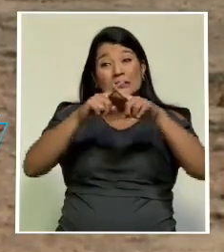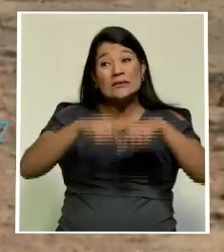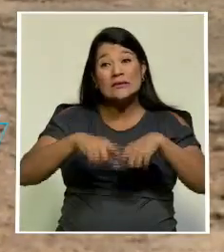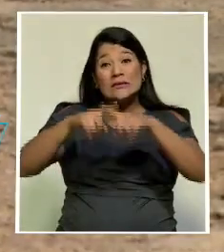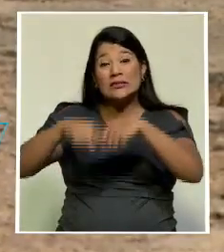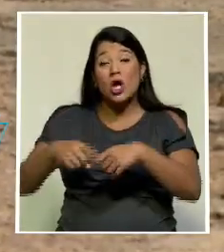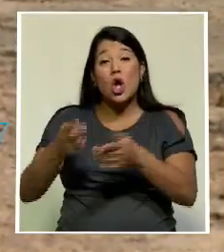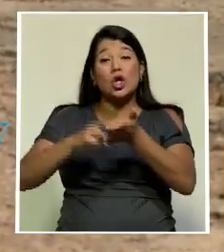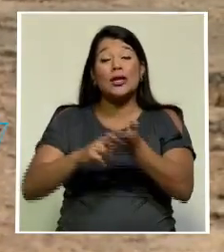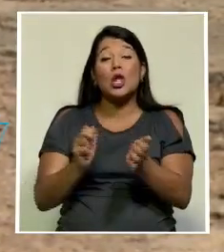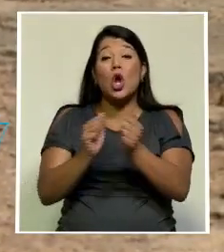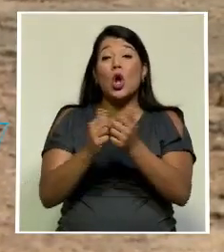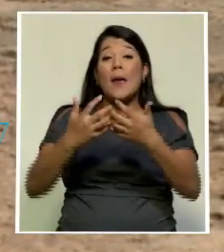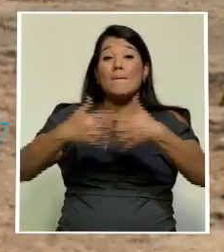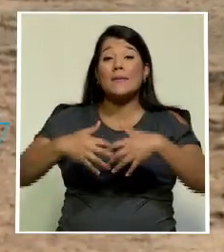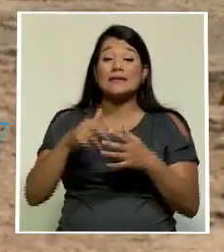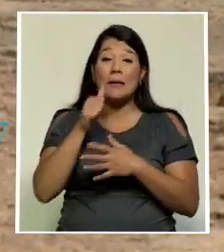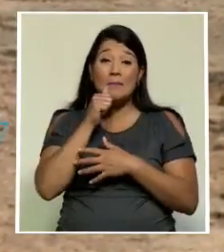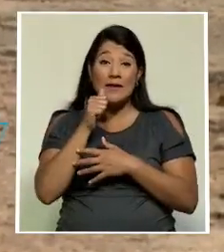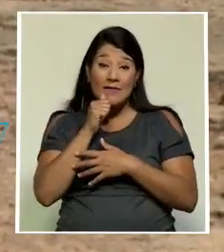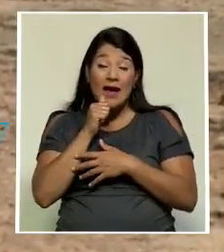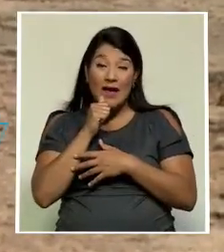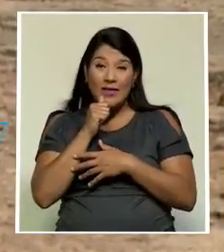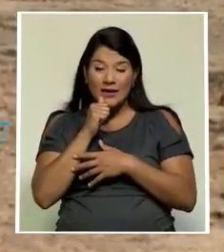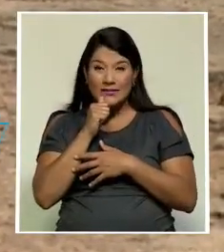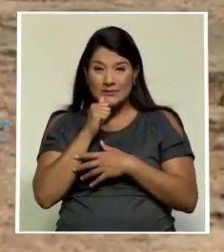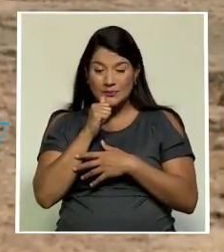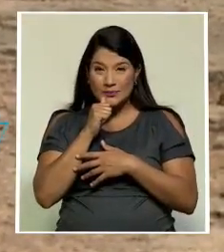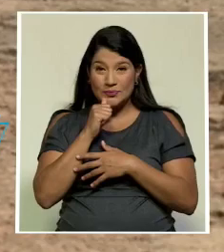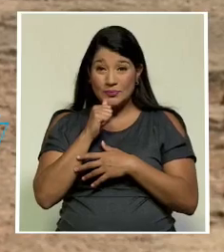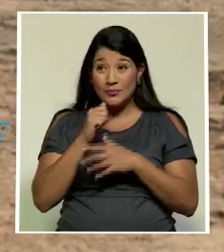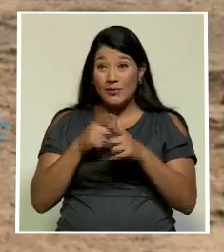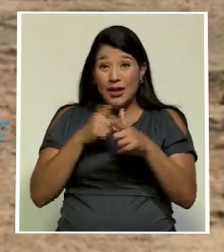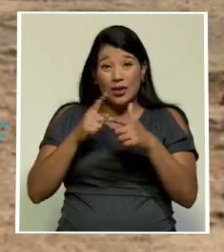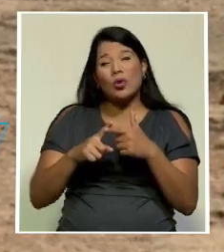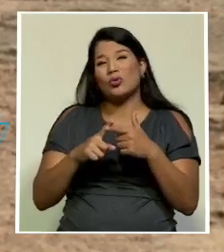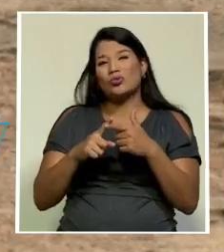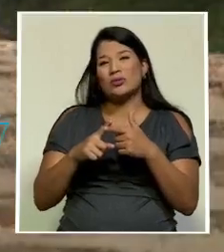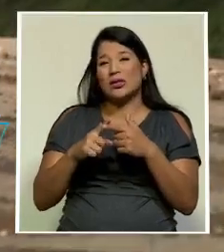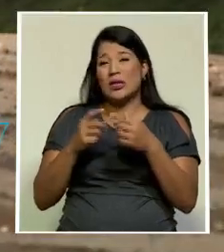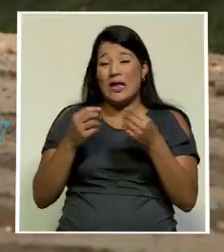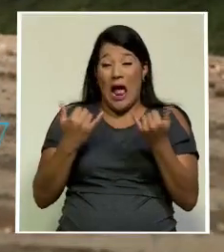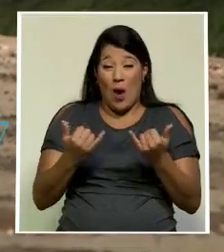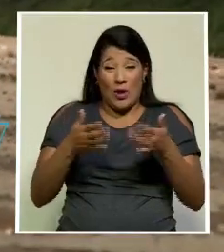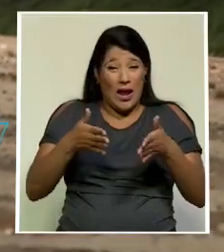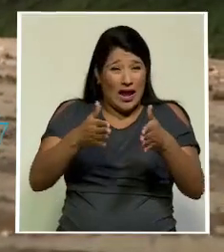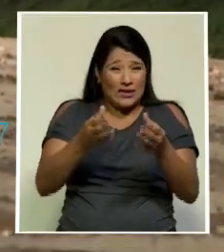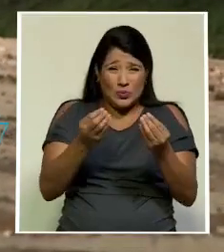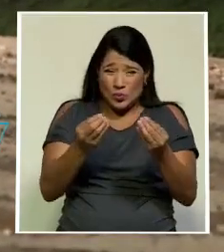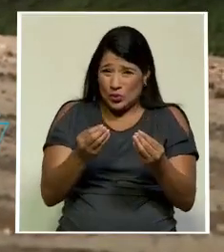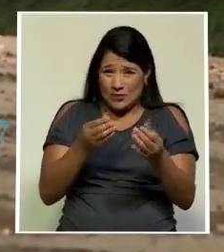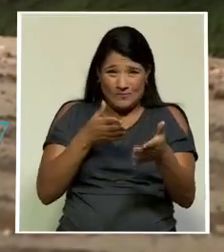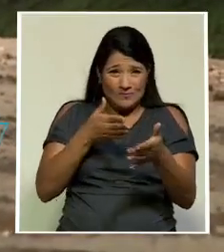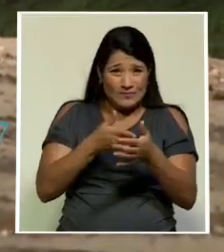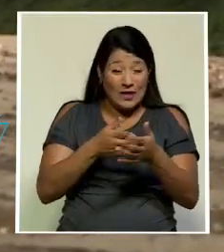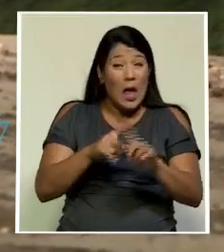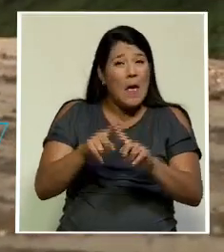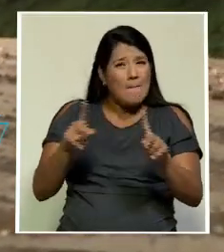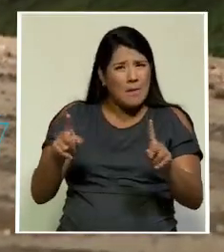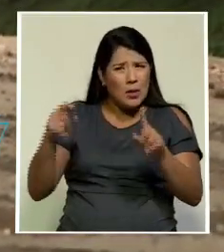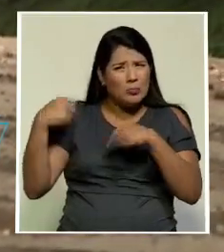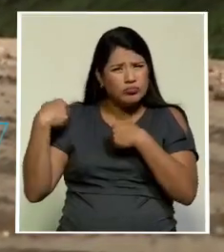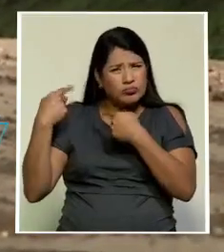empresas privadas que han estado a cargo de esta labor, las vías del país acumulan un severo deterioro. Sin embargo, desde hace años se ha analizado el modelo